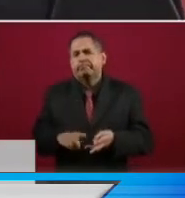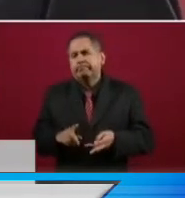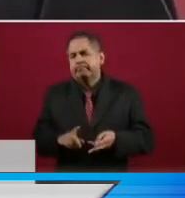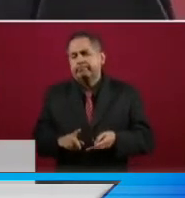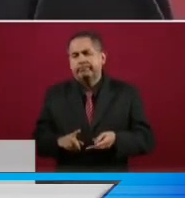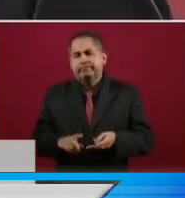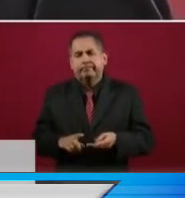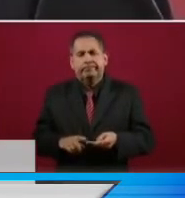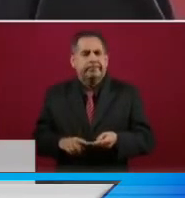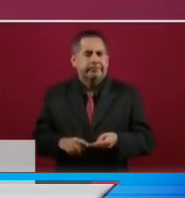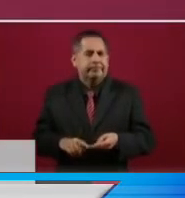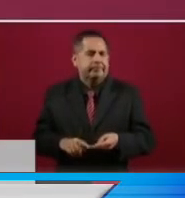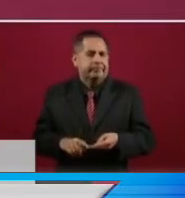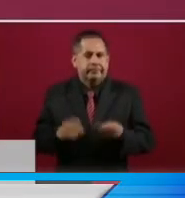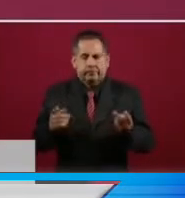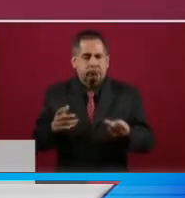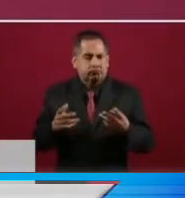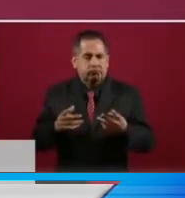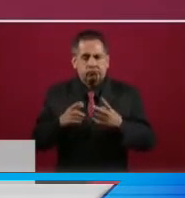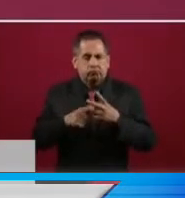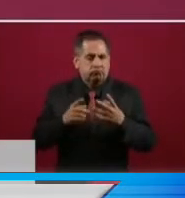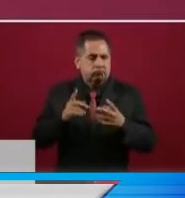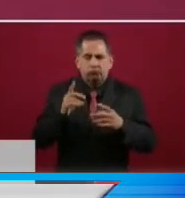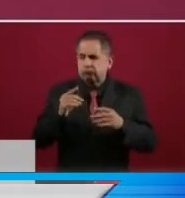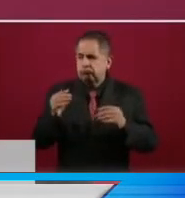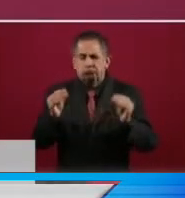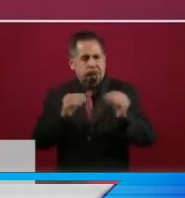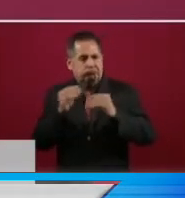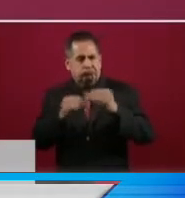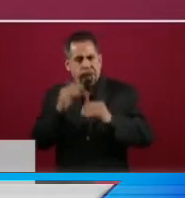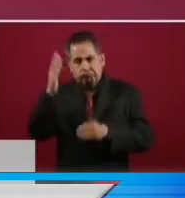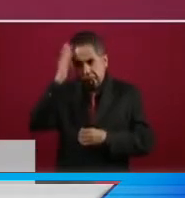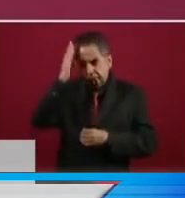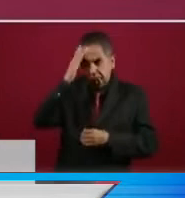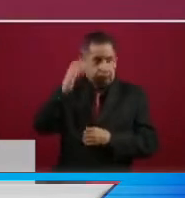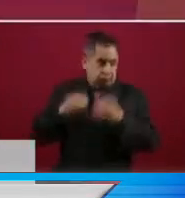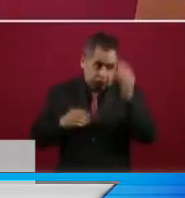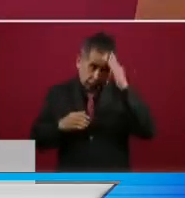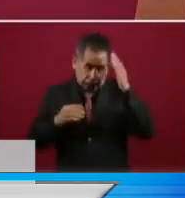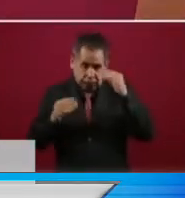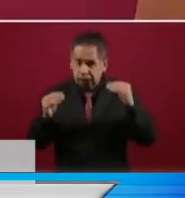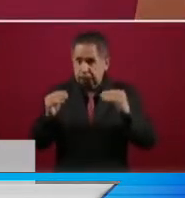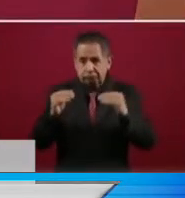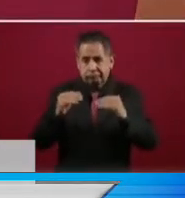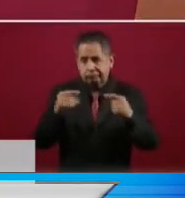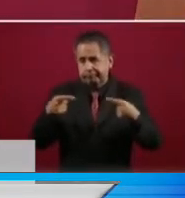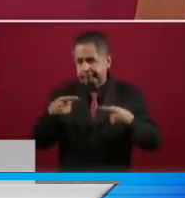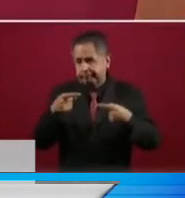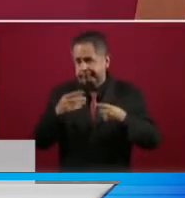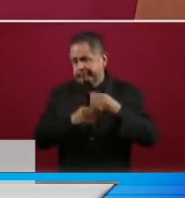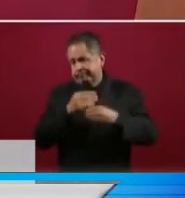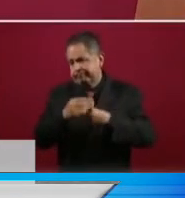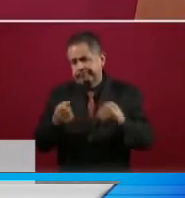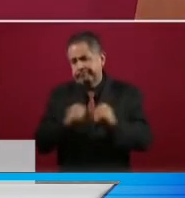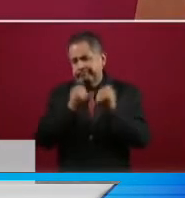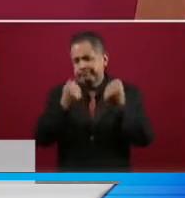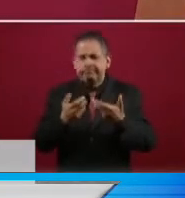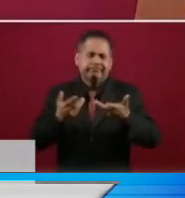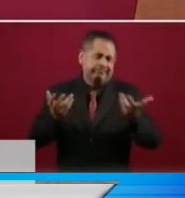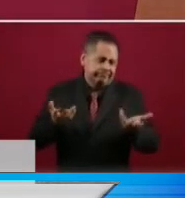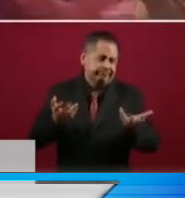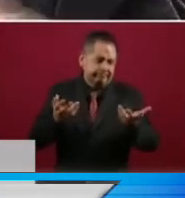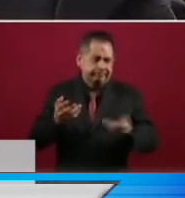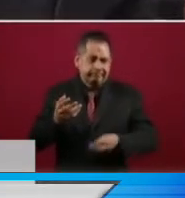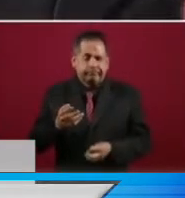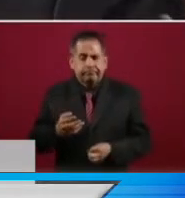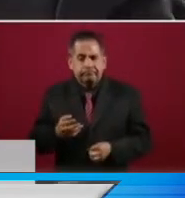juzgado. No es suficiente con un exhorto, por lo que además enviará una carta a todos los servidores públicos del gobierno federal con la intención de que el gobierno no se